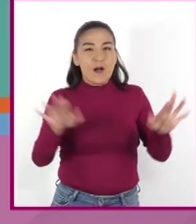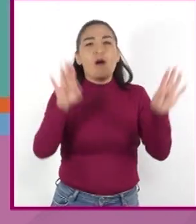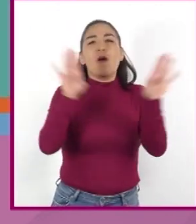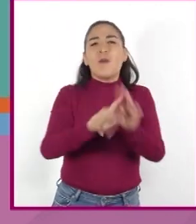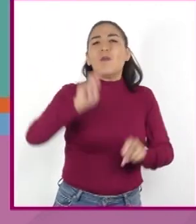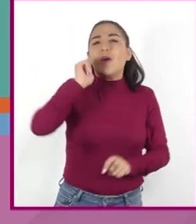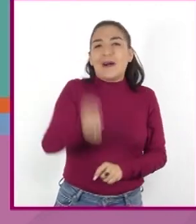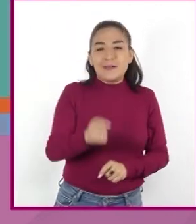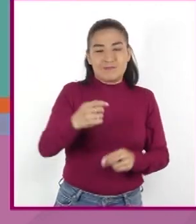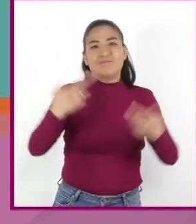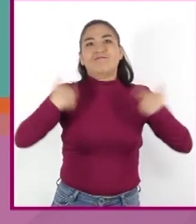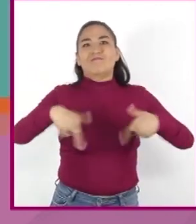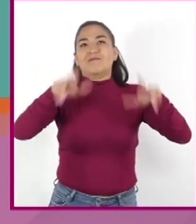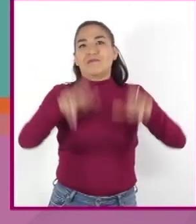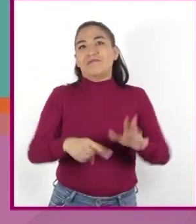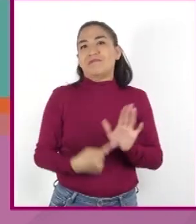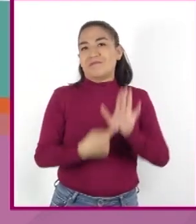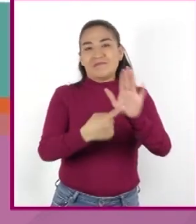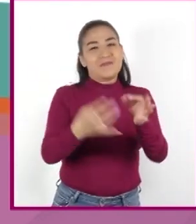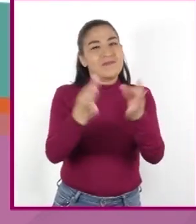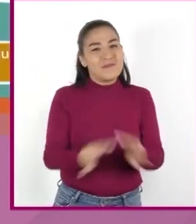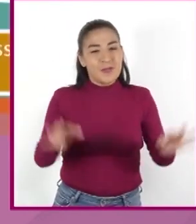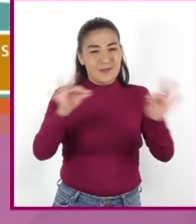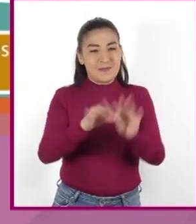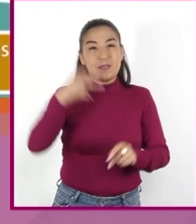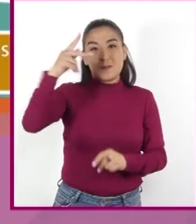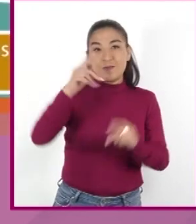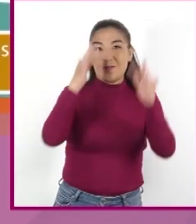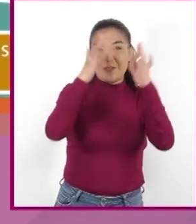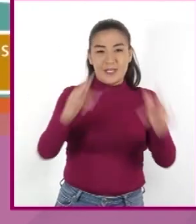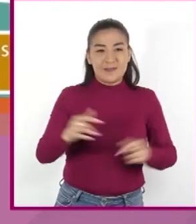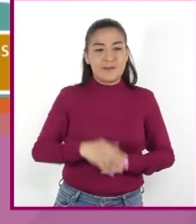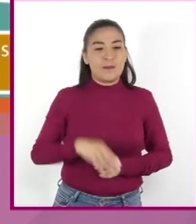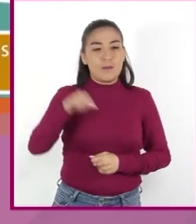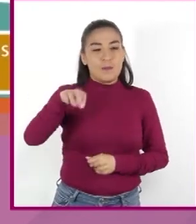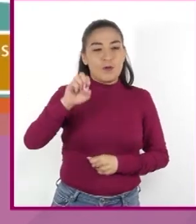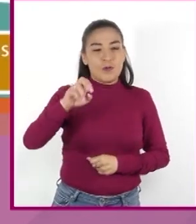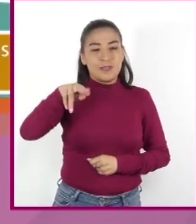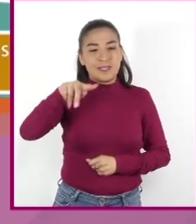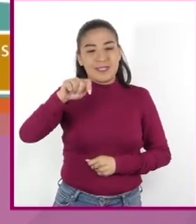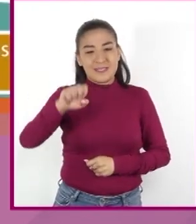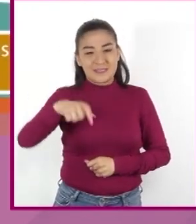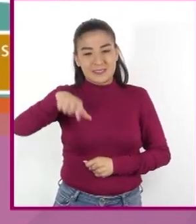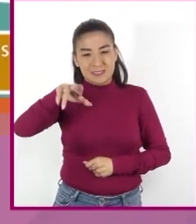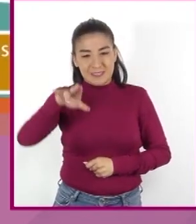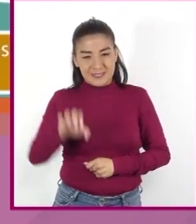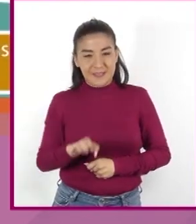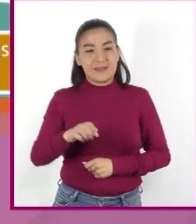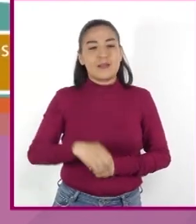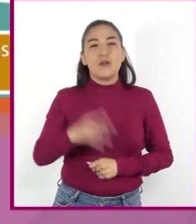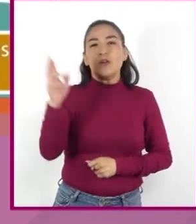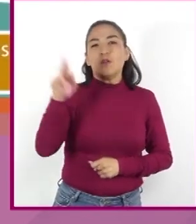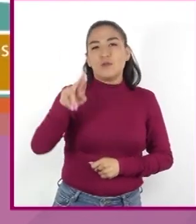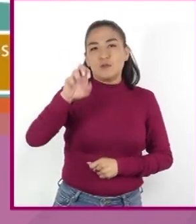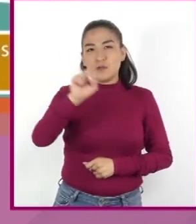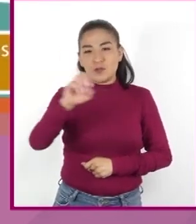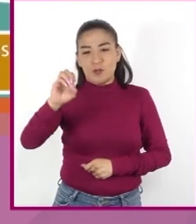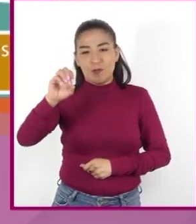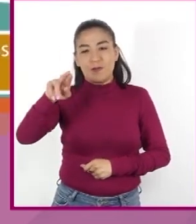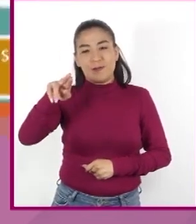destacados representantes, en Francia con Montesquieu, Voltaire y Rousseau,